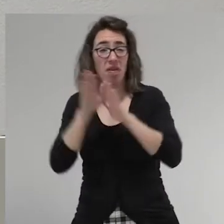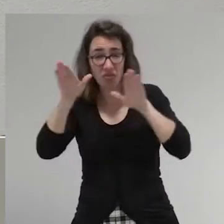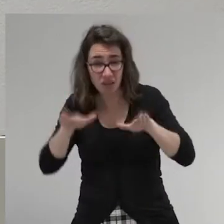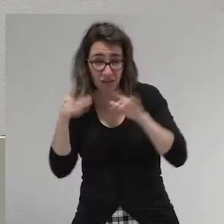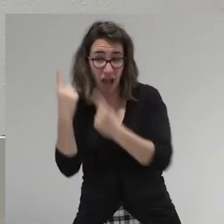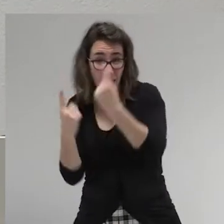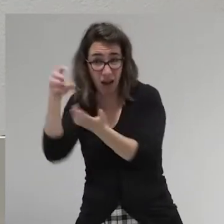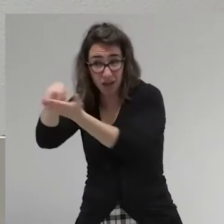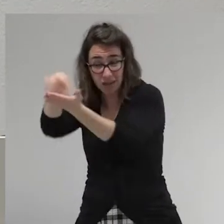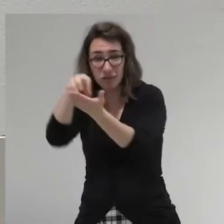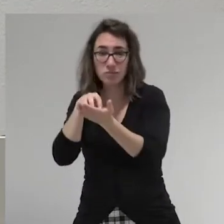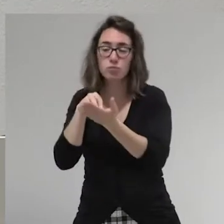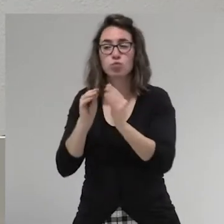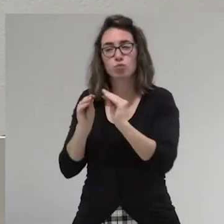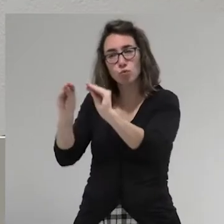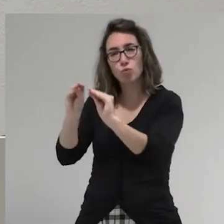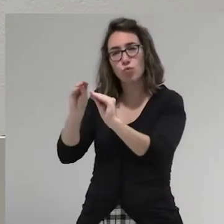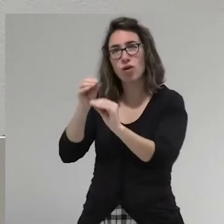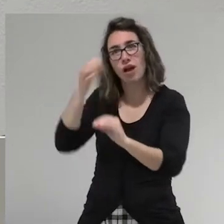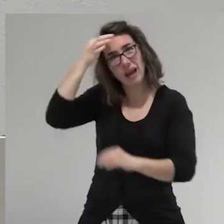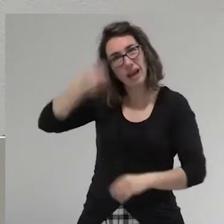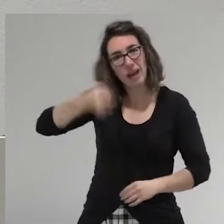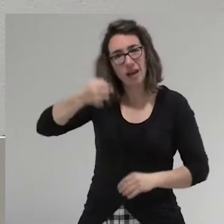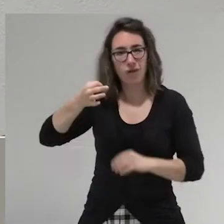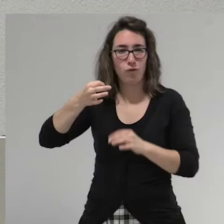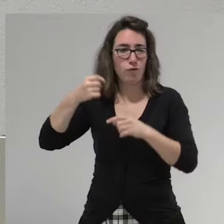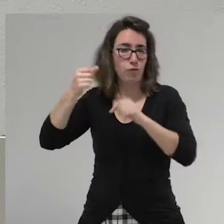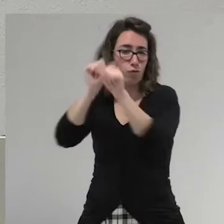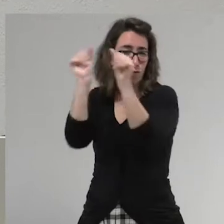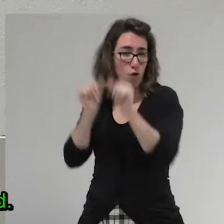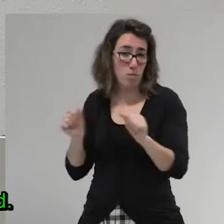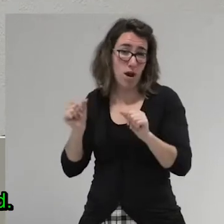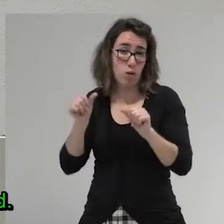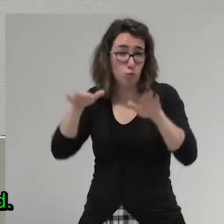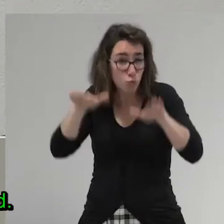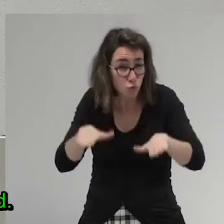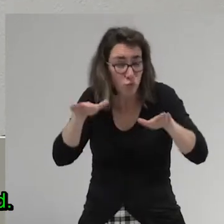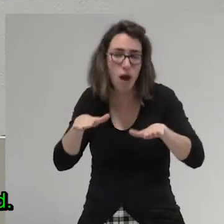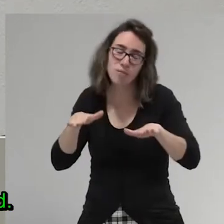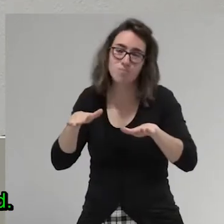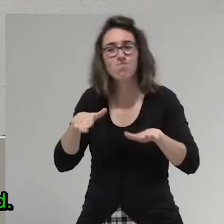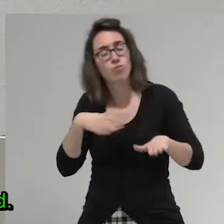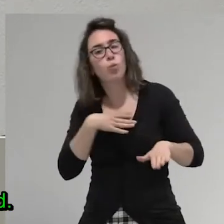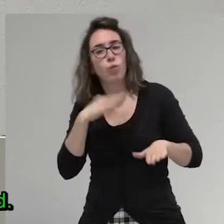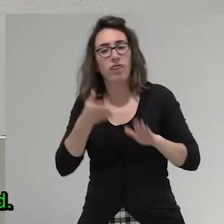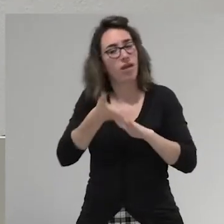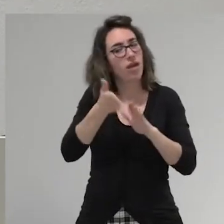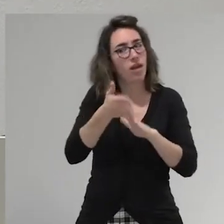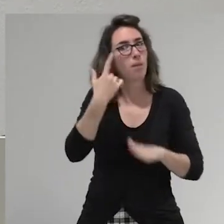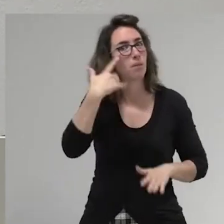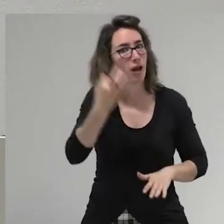formas de creer y de ser musulmán en este caso, pueden ser peligrosas para la